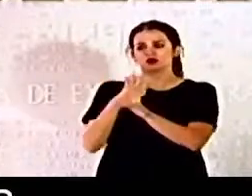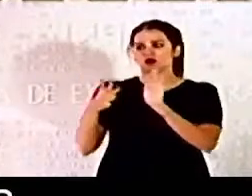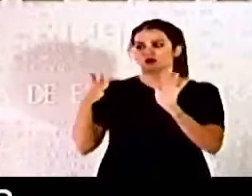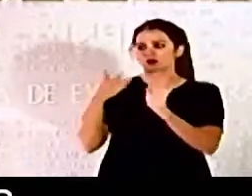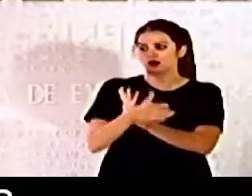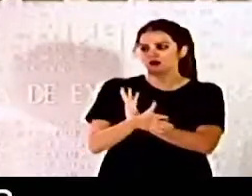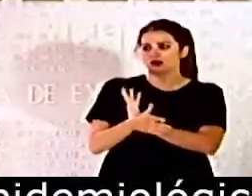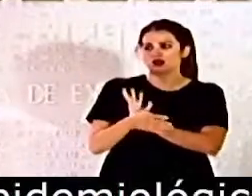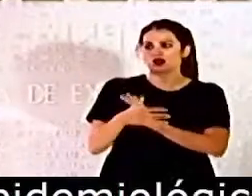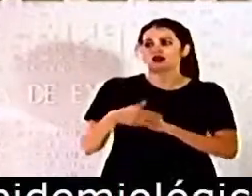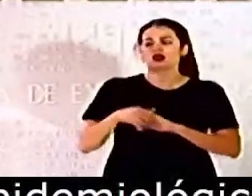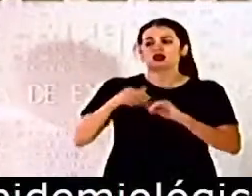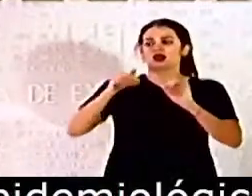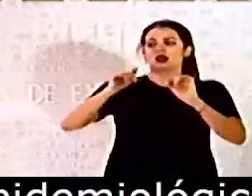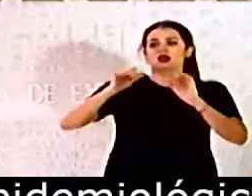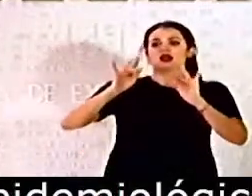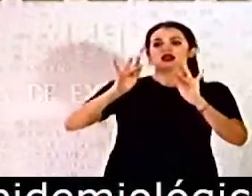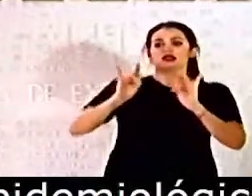Si esto se